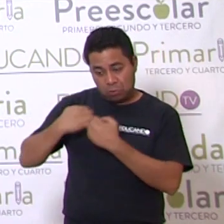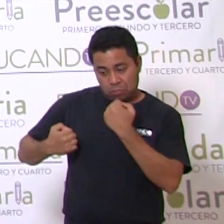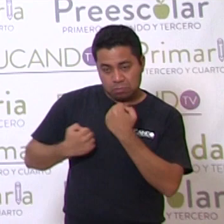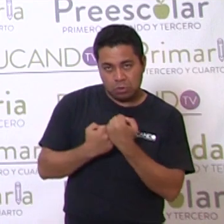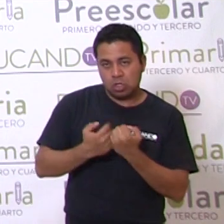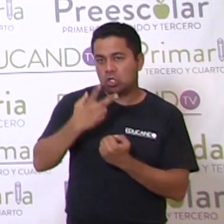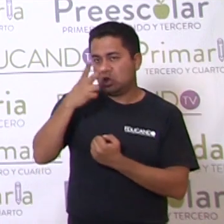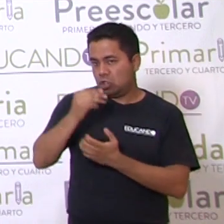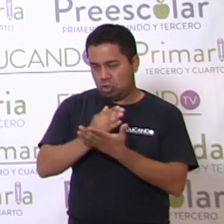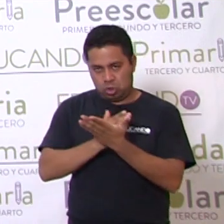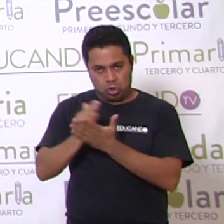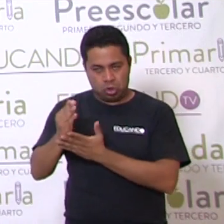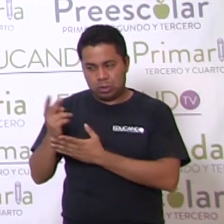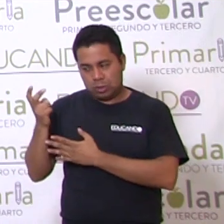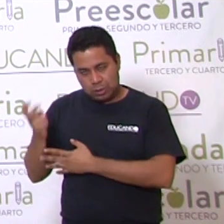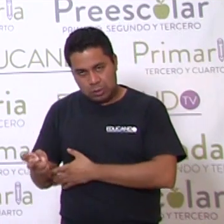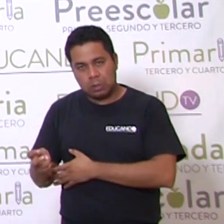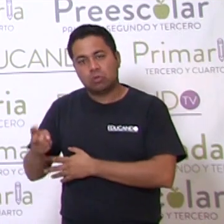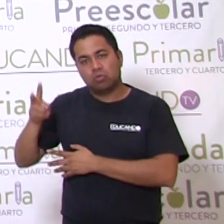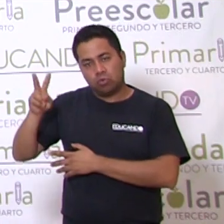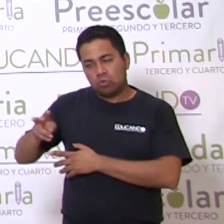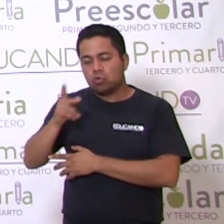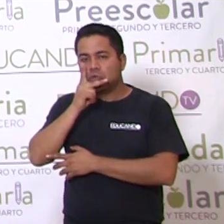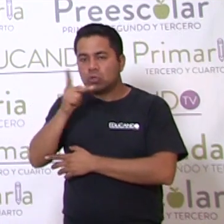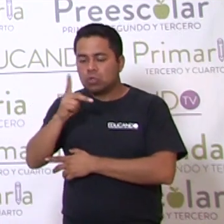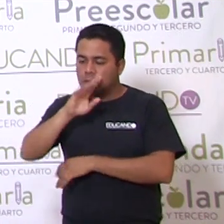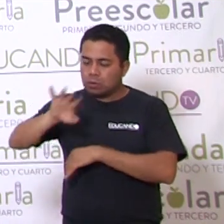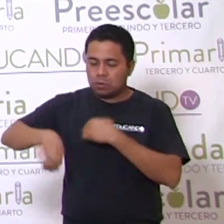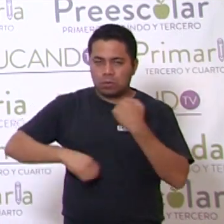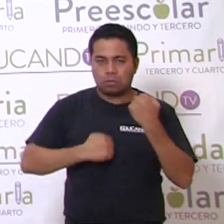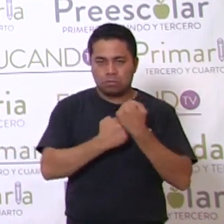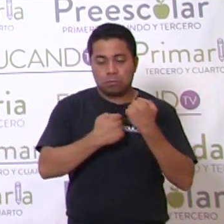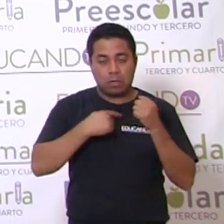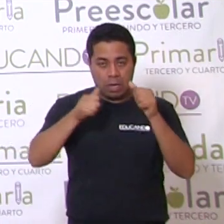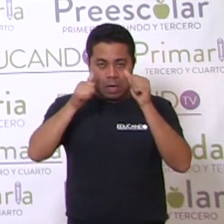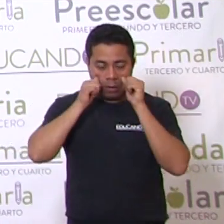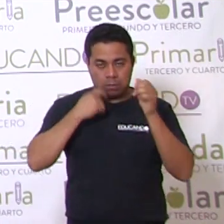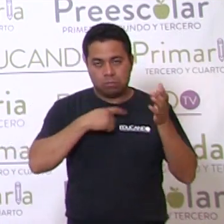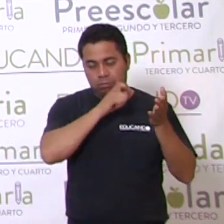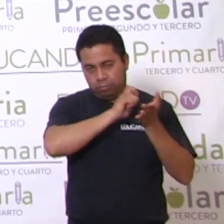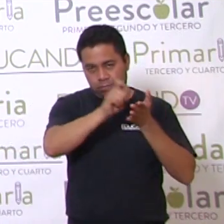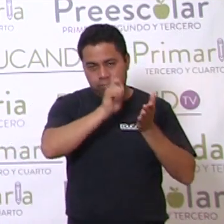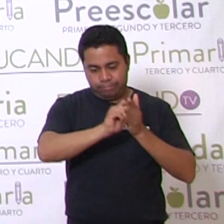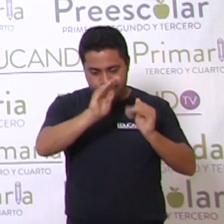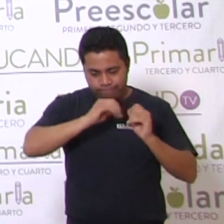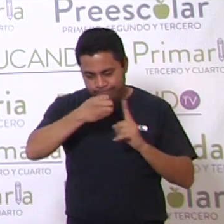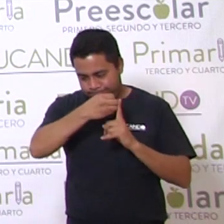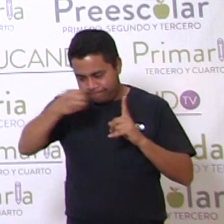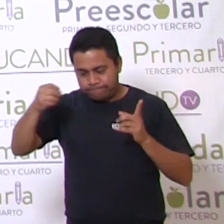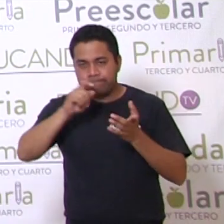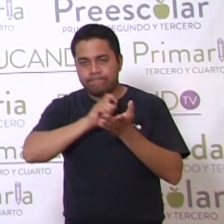verbo. Está complementando, mucha atención, y lo voy a anotar en la siguiente oración,